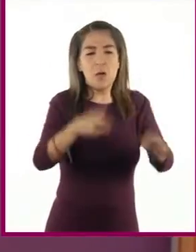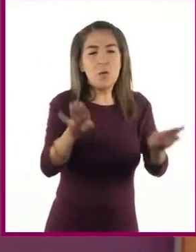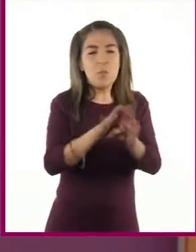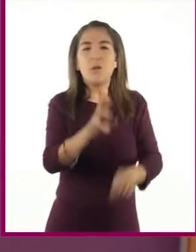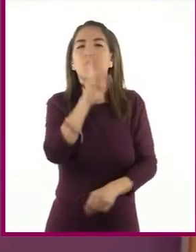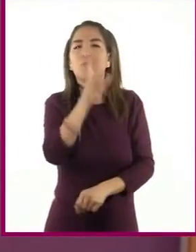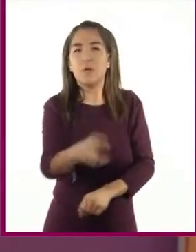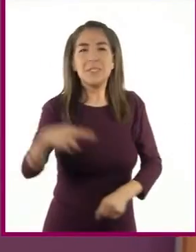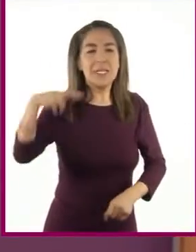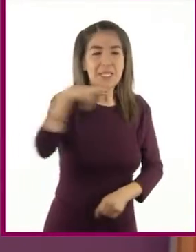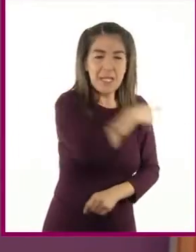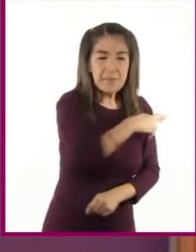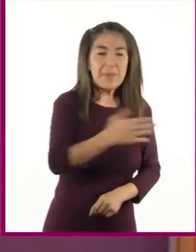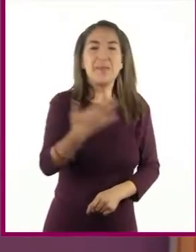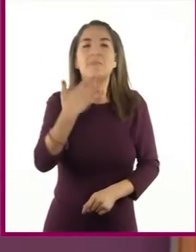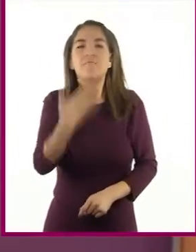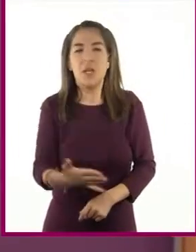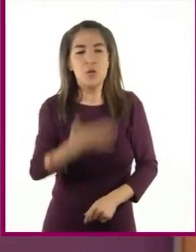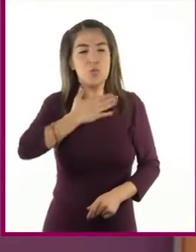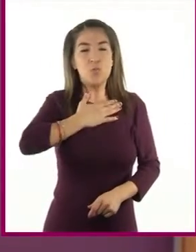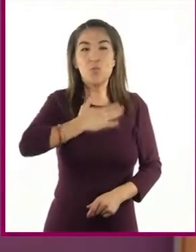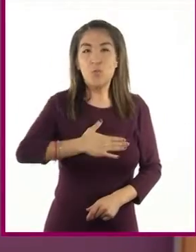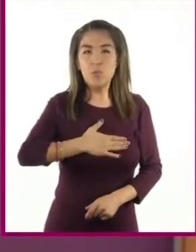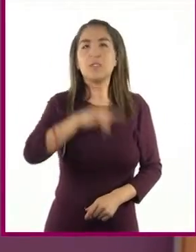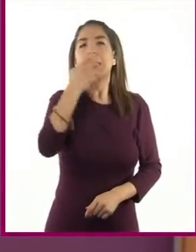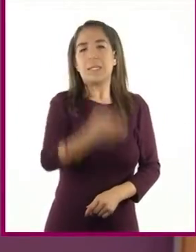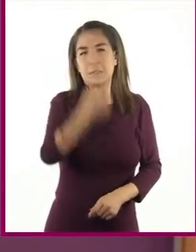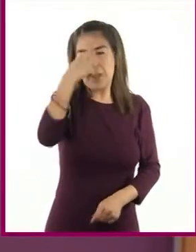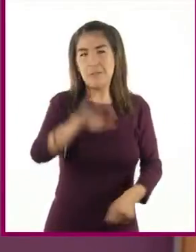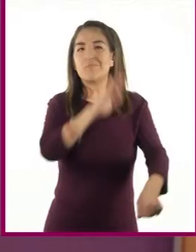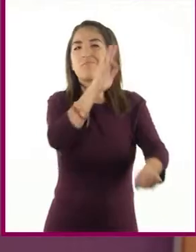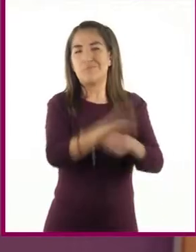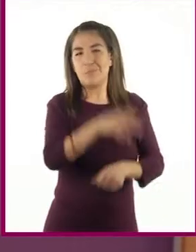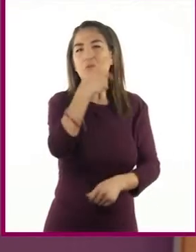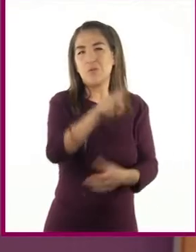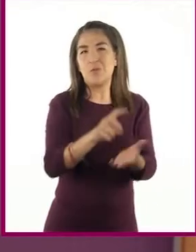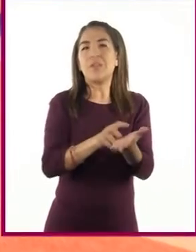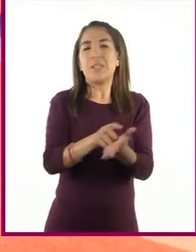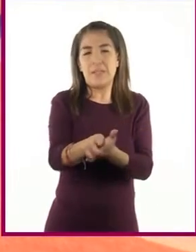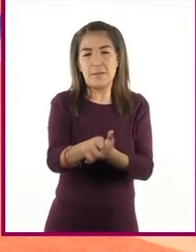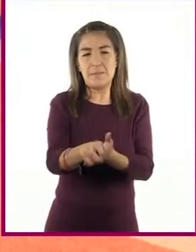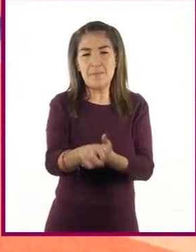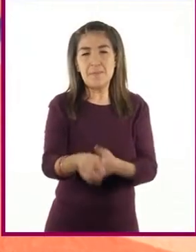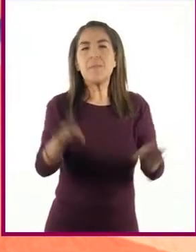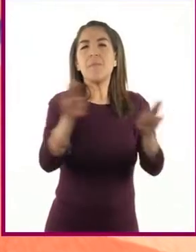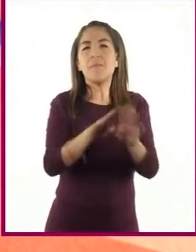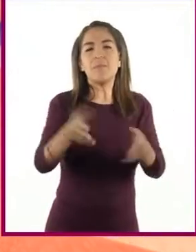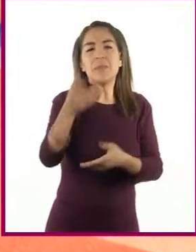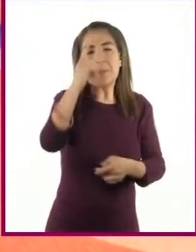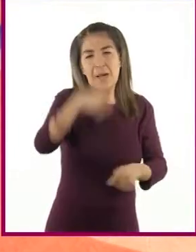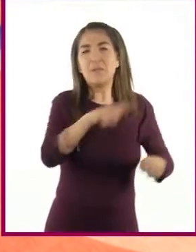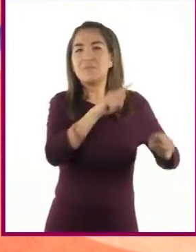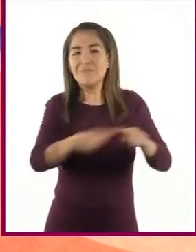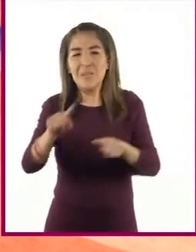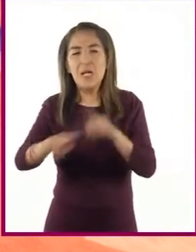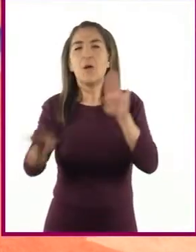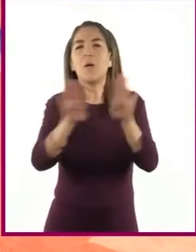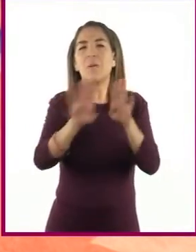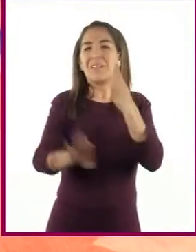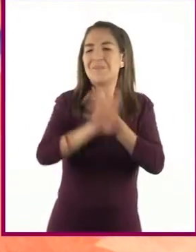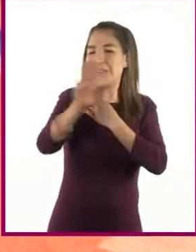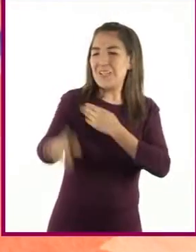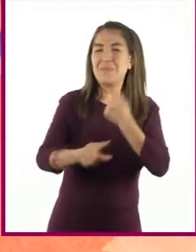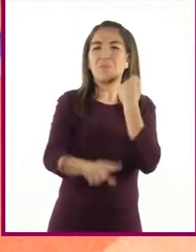rápida, eficaz y justa para proteger sus derechos, los medios para prevenir y resolver los